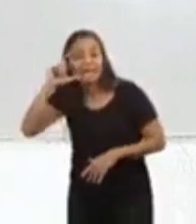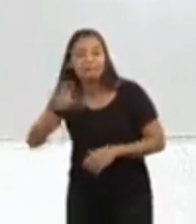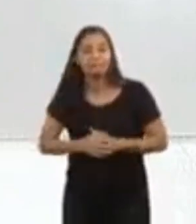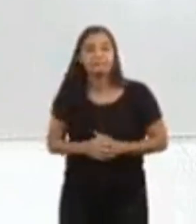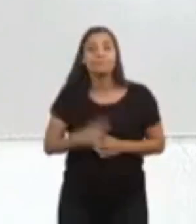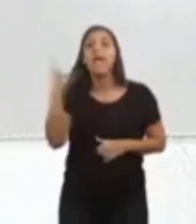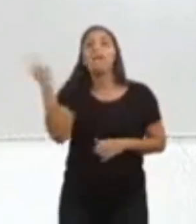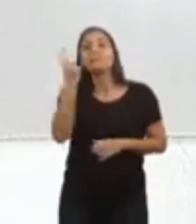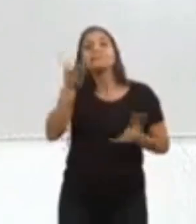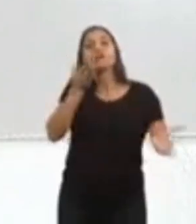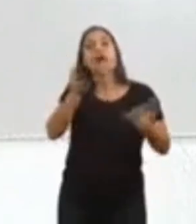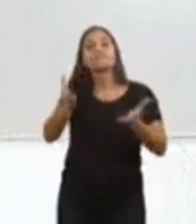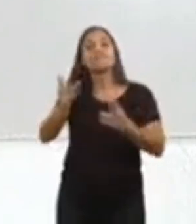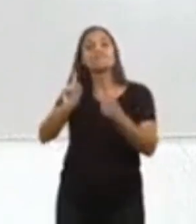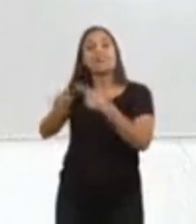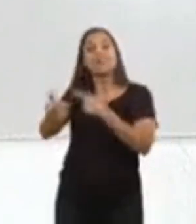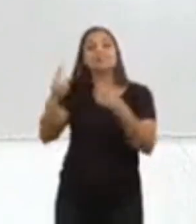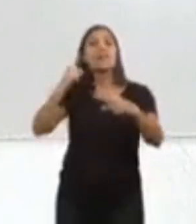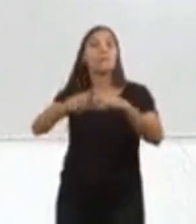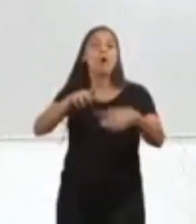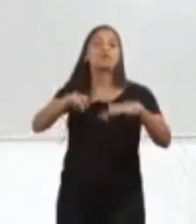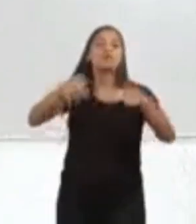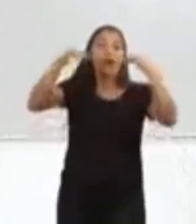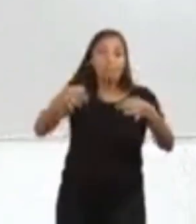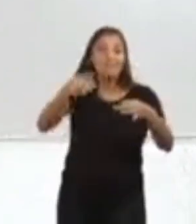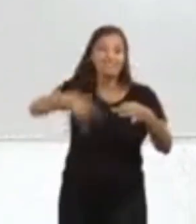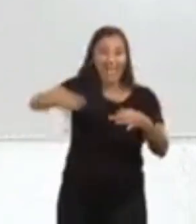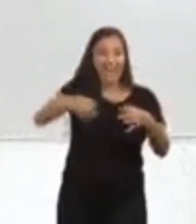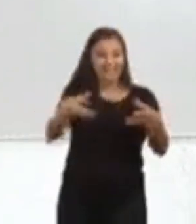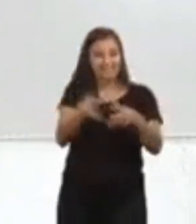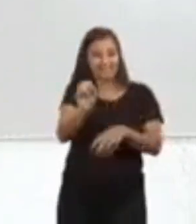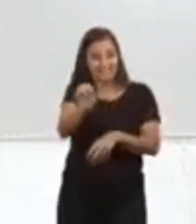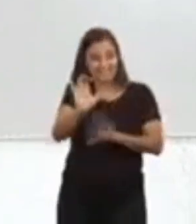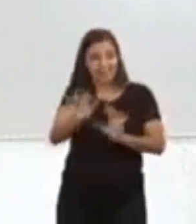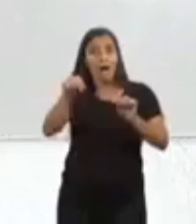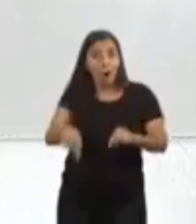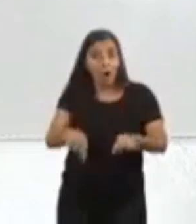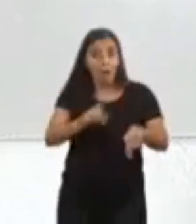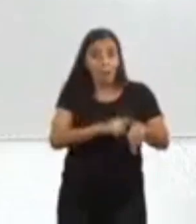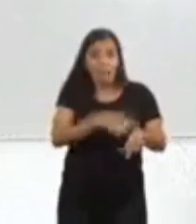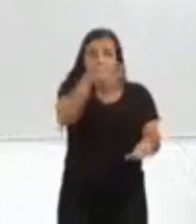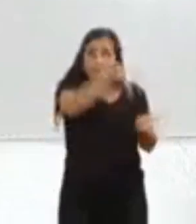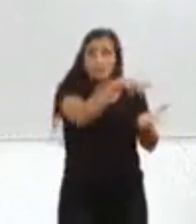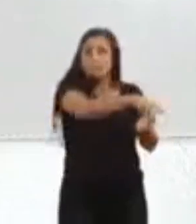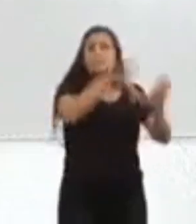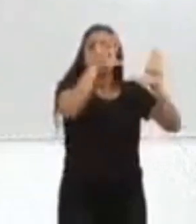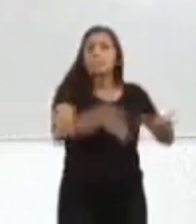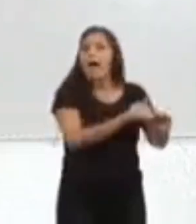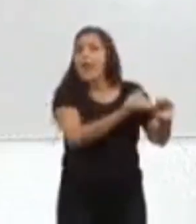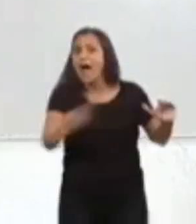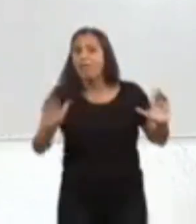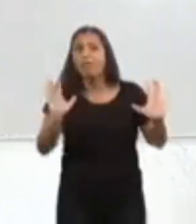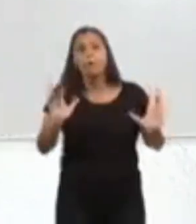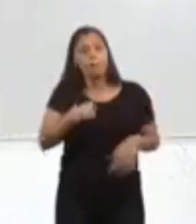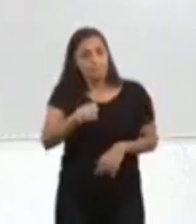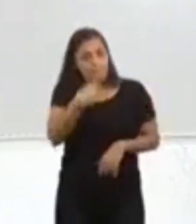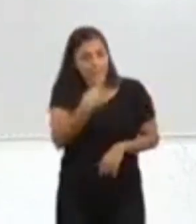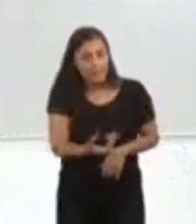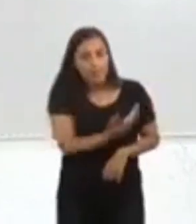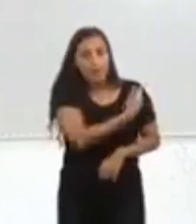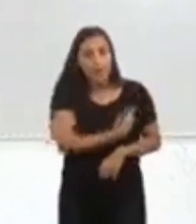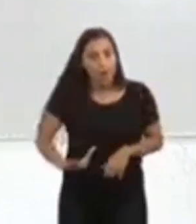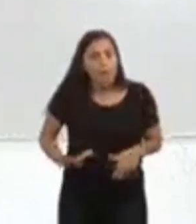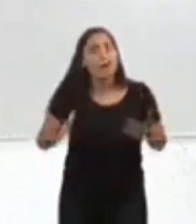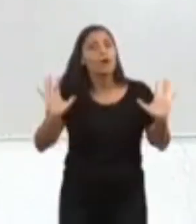dirección de asistencia directa por situaciones especiales que hoy está paralizada la pregunta que quiero hacerte existe la posibilidad de que el gobierno